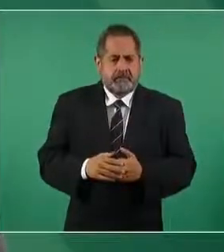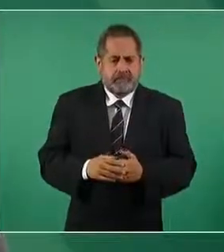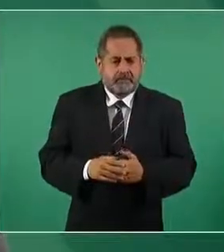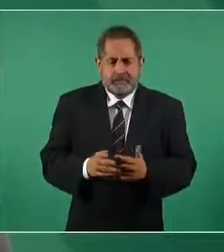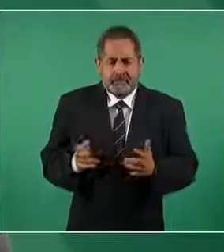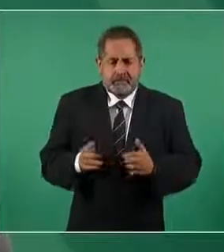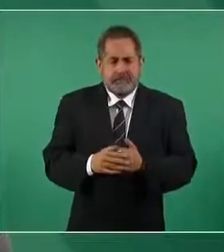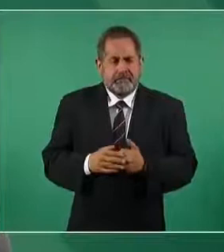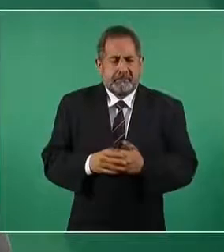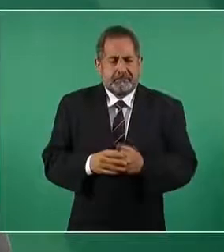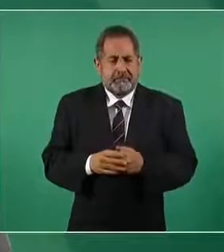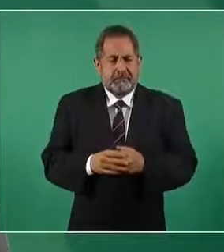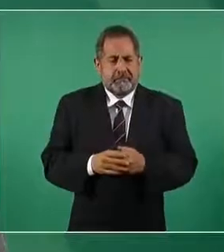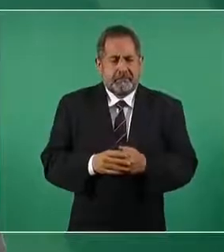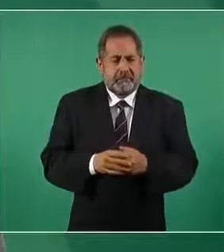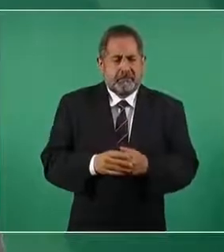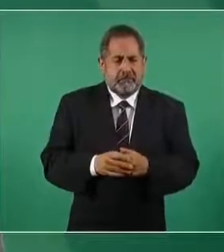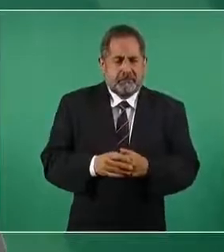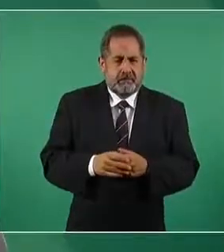no